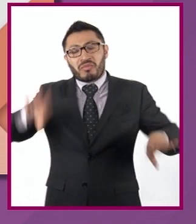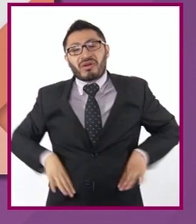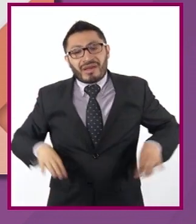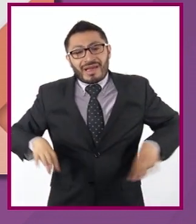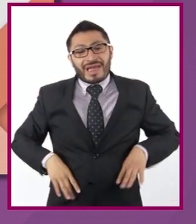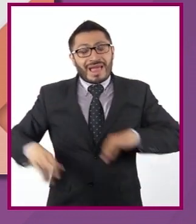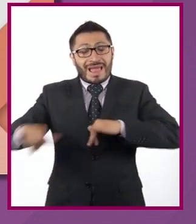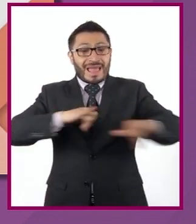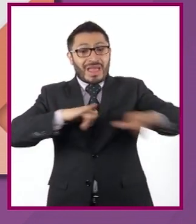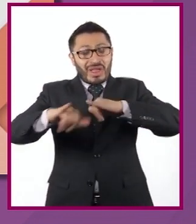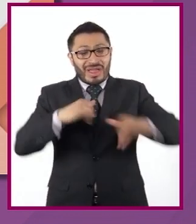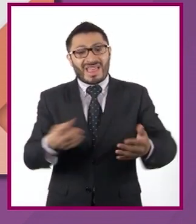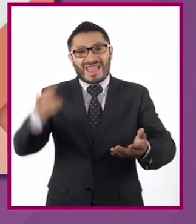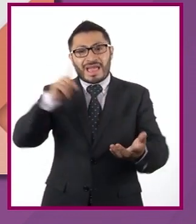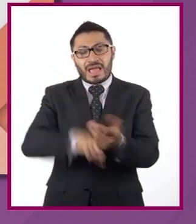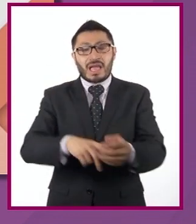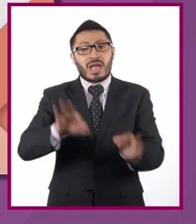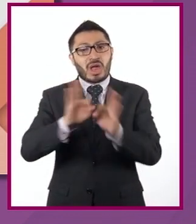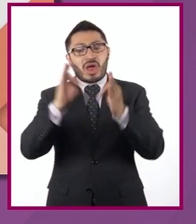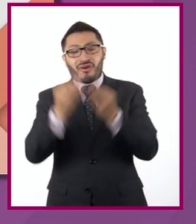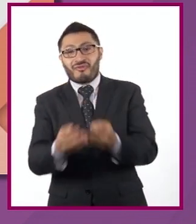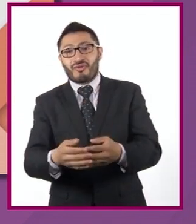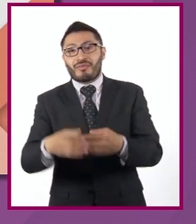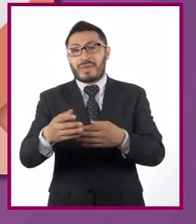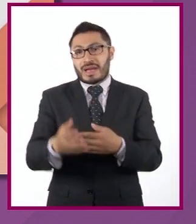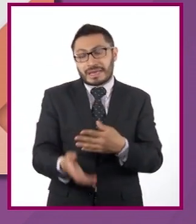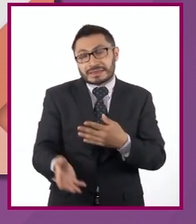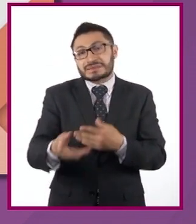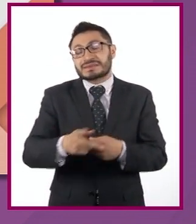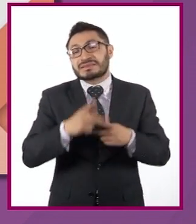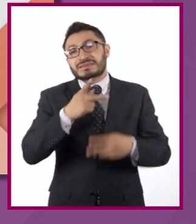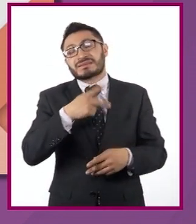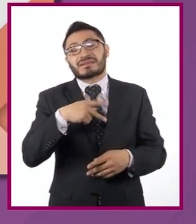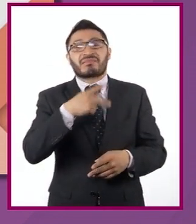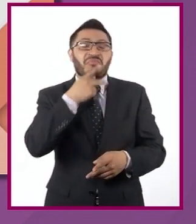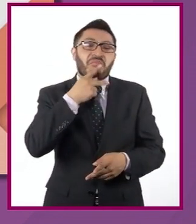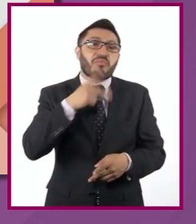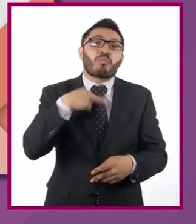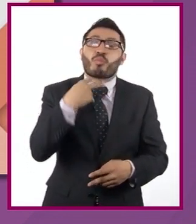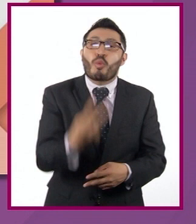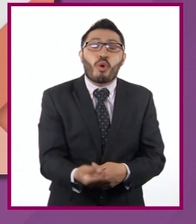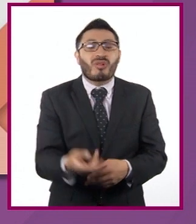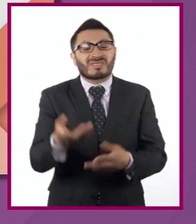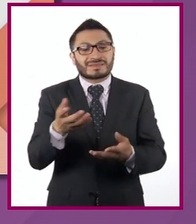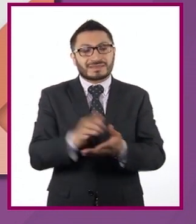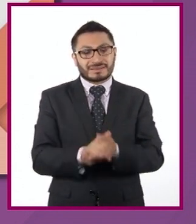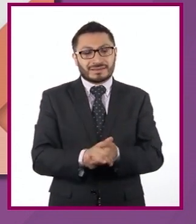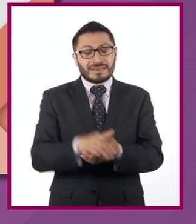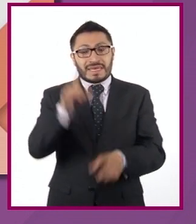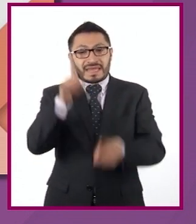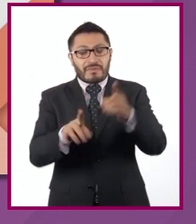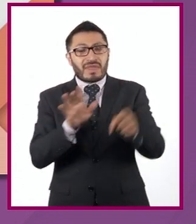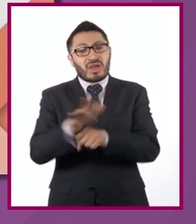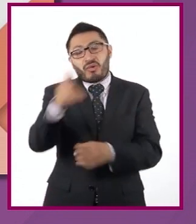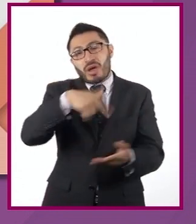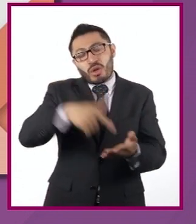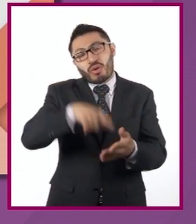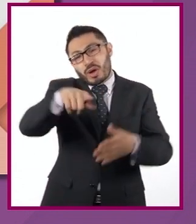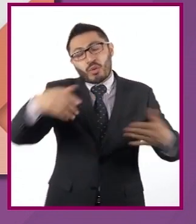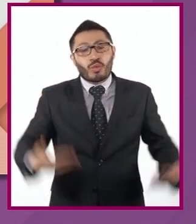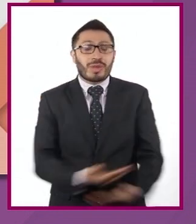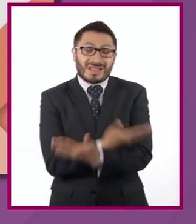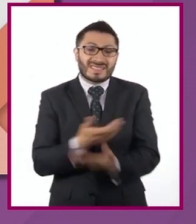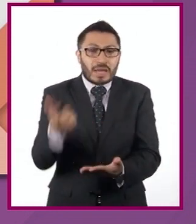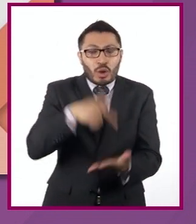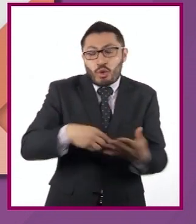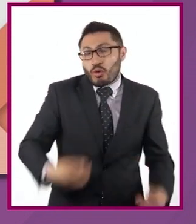las variantes en el tono y pronunciación del español. Geográficos, diatópicos, según la región geográfica.